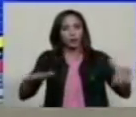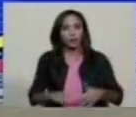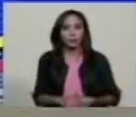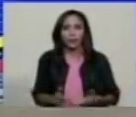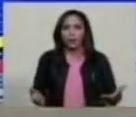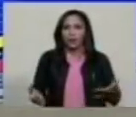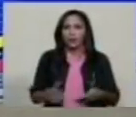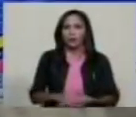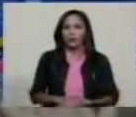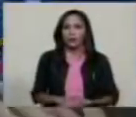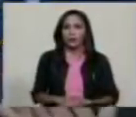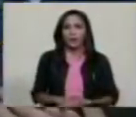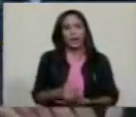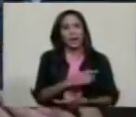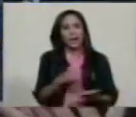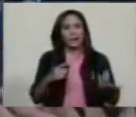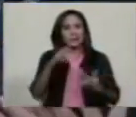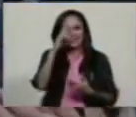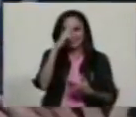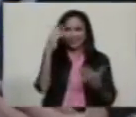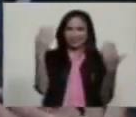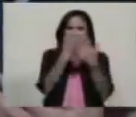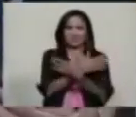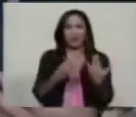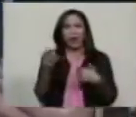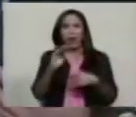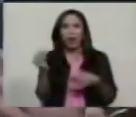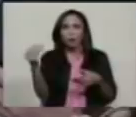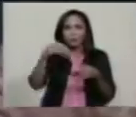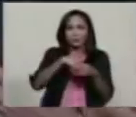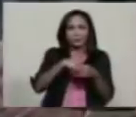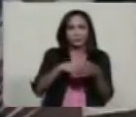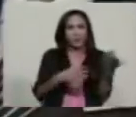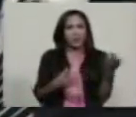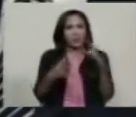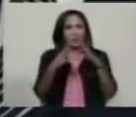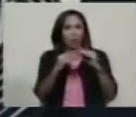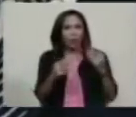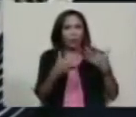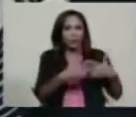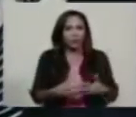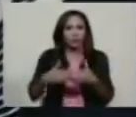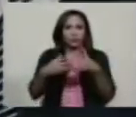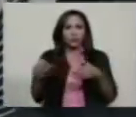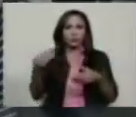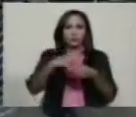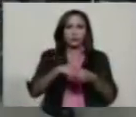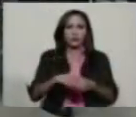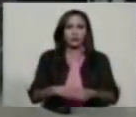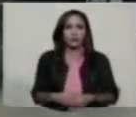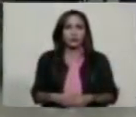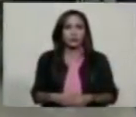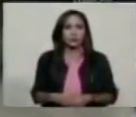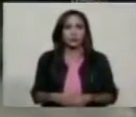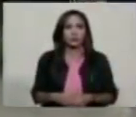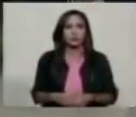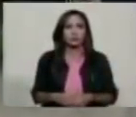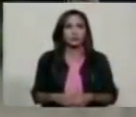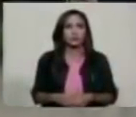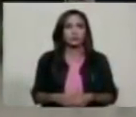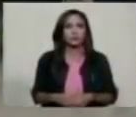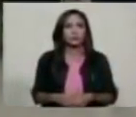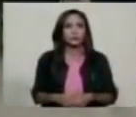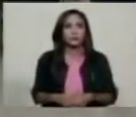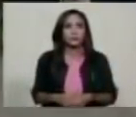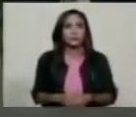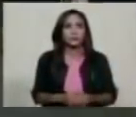aceptamos intrigas del norte contra esta relación entre China y Venezuela. Desde Venezuela repudiamos las